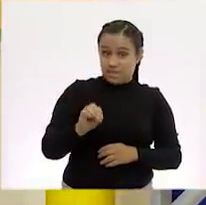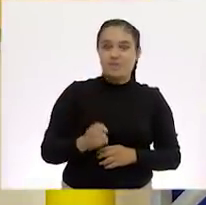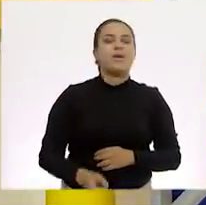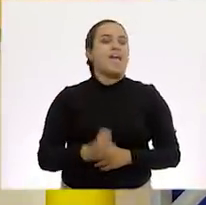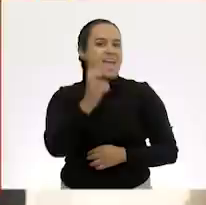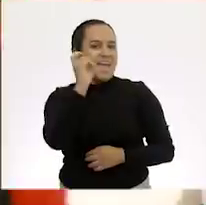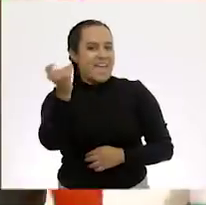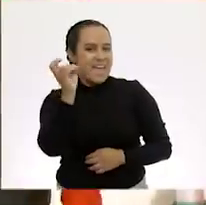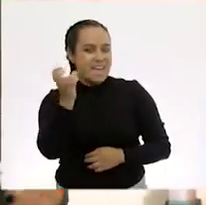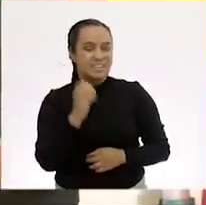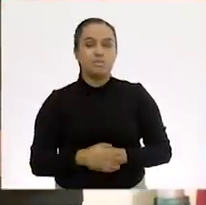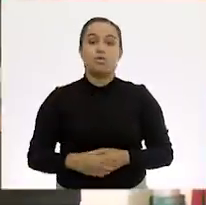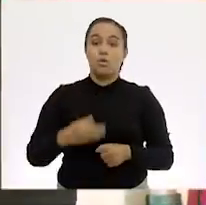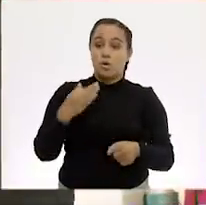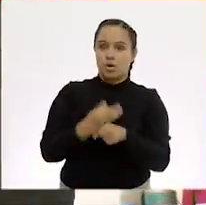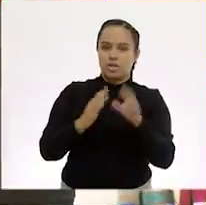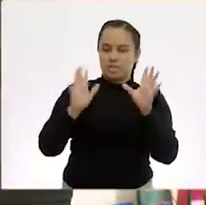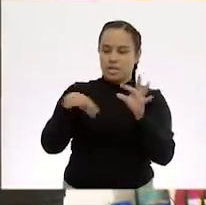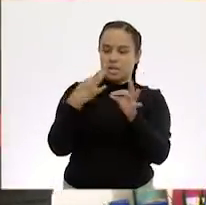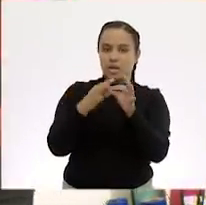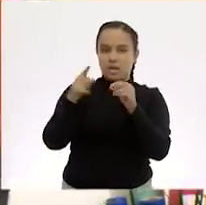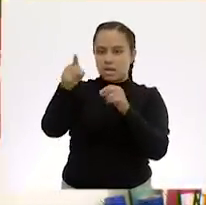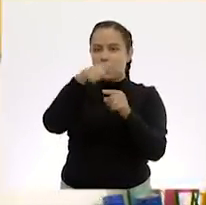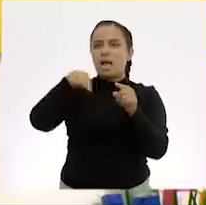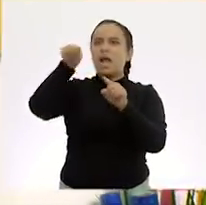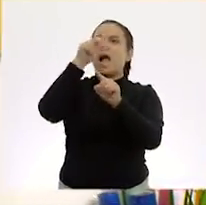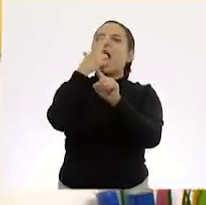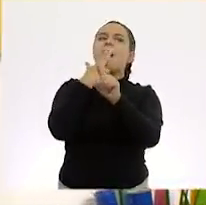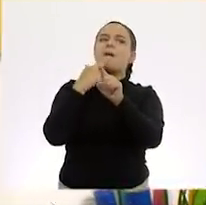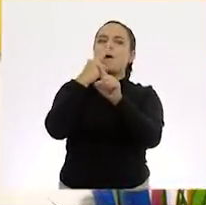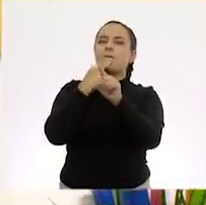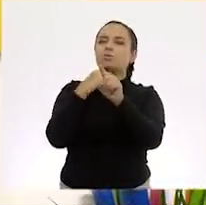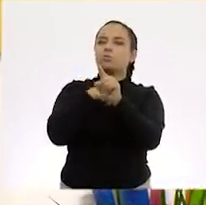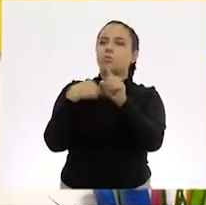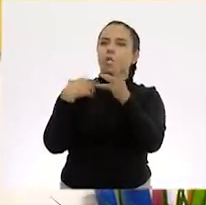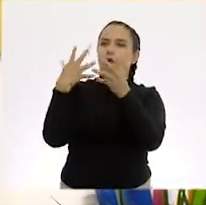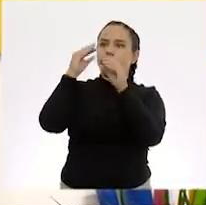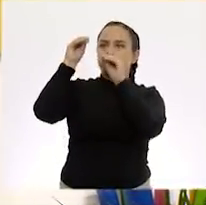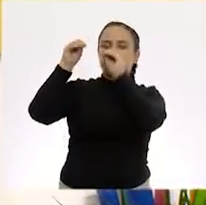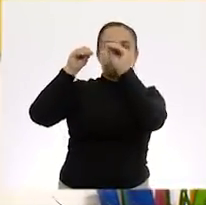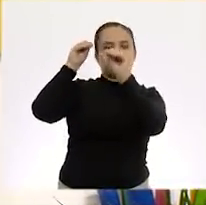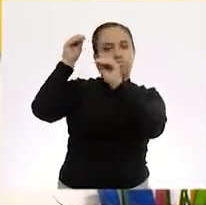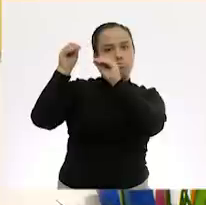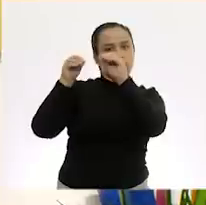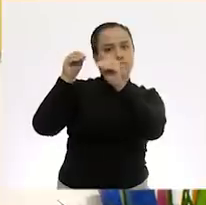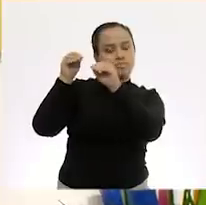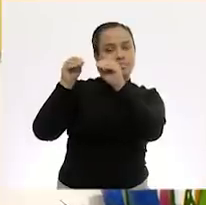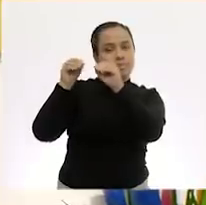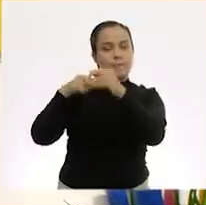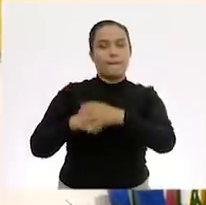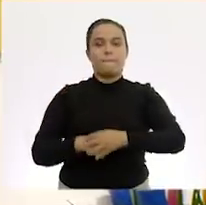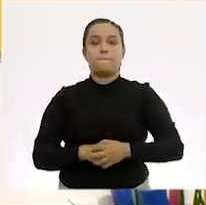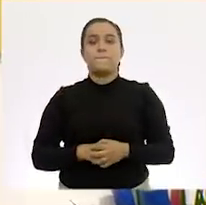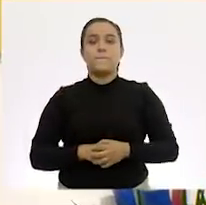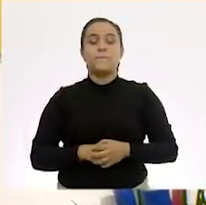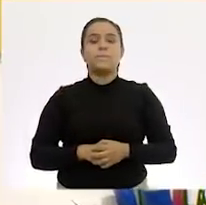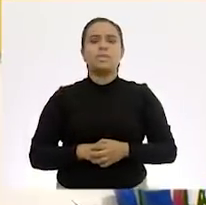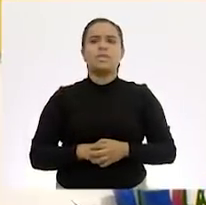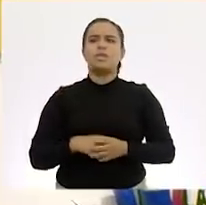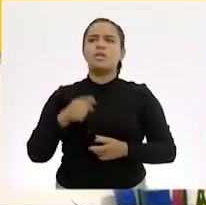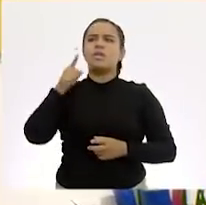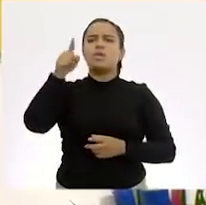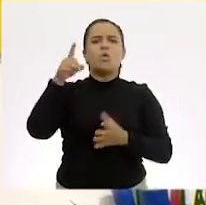Ay. Acabamos de hacer una molécula de azúcar ¡Wow! que se